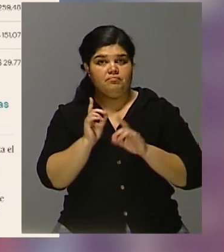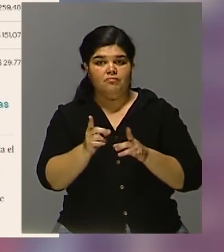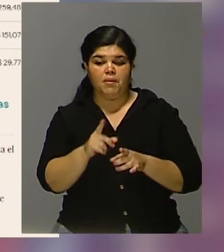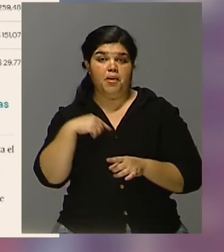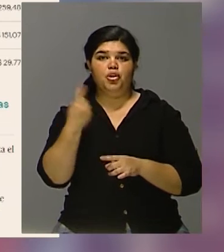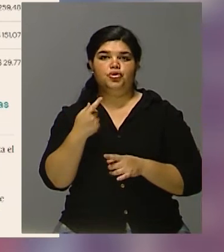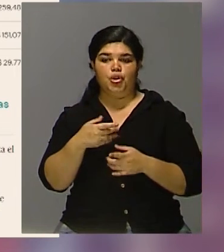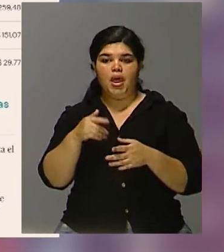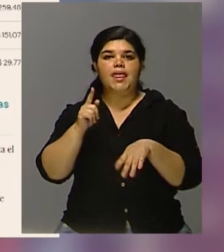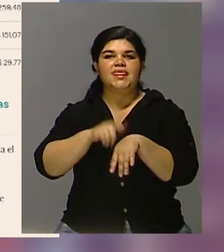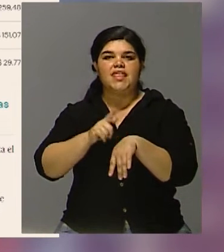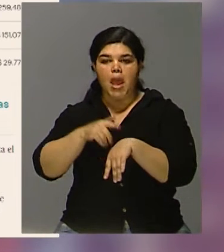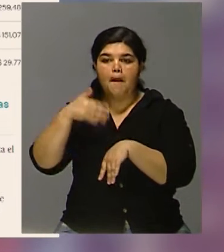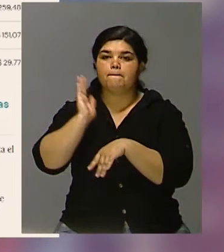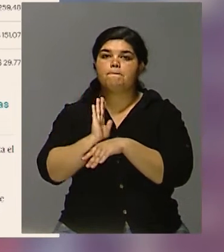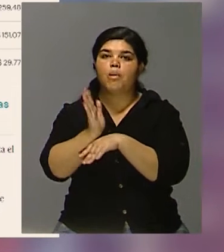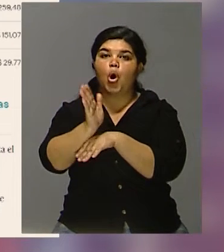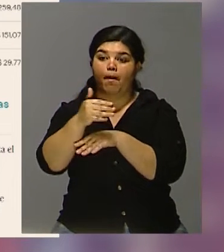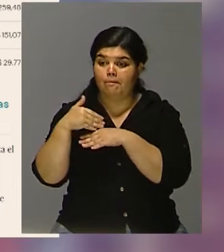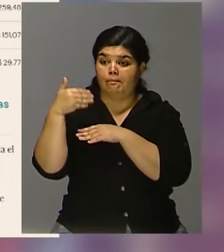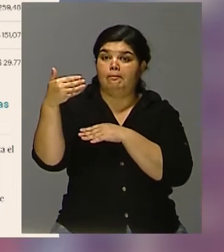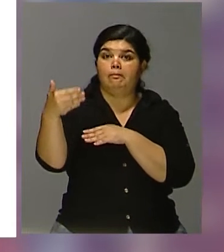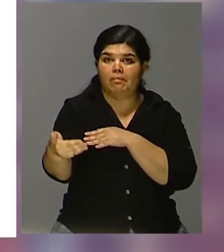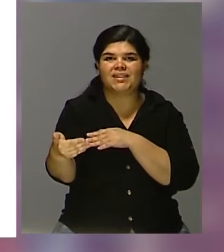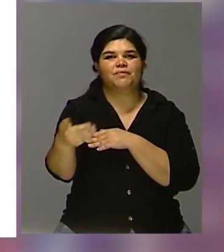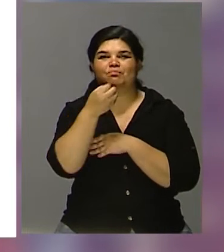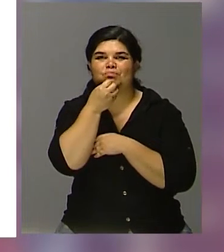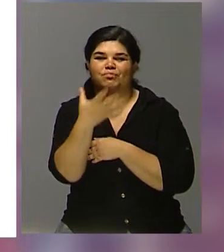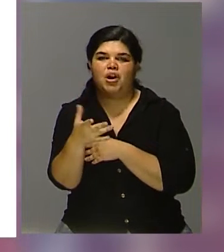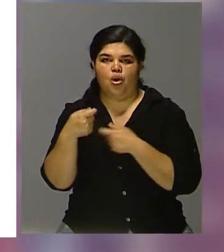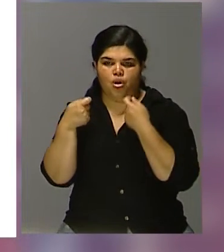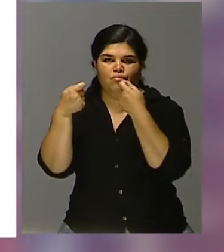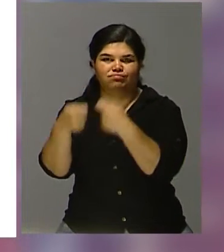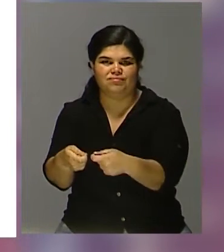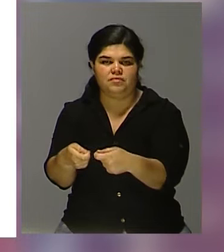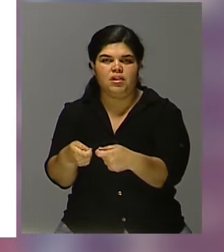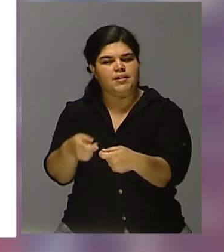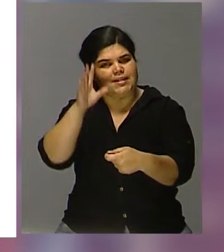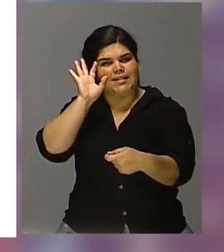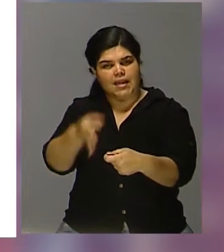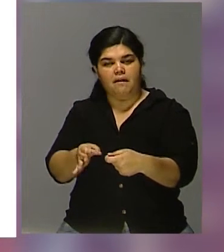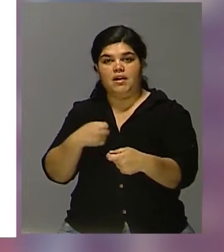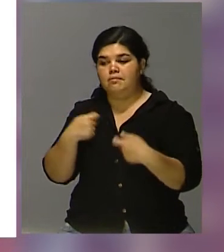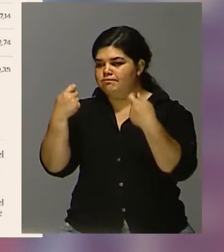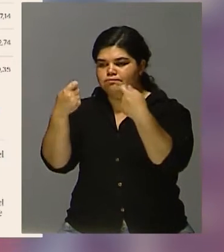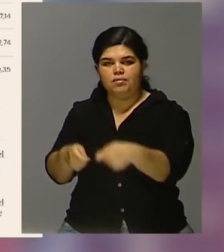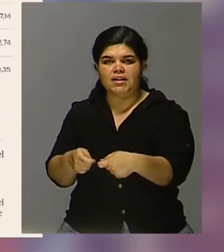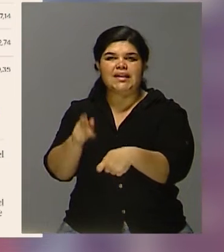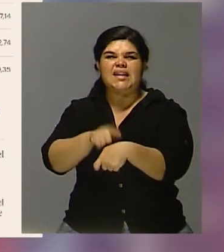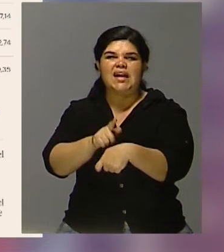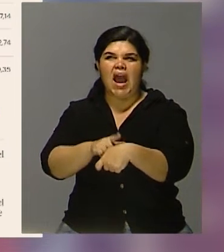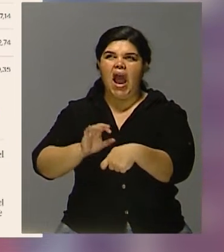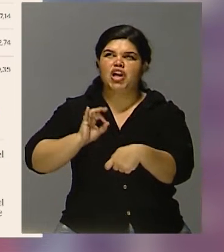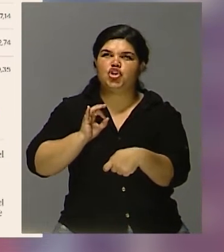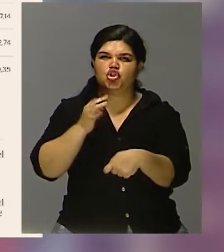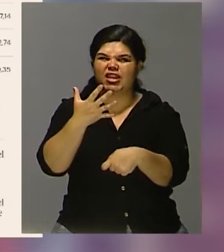horizonte de inversión, Claudia, pensarlo de esta manera, cuanto un inversor diga, yo este dinero estoy seguro que no lo voy a necesitar en un periodo de 5